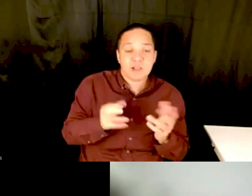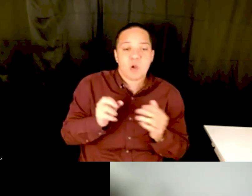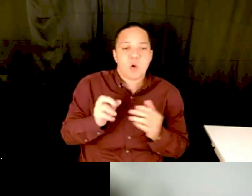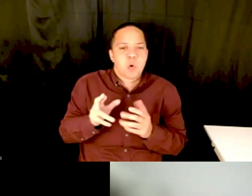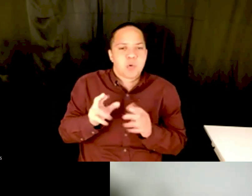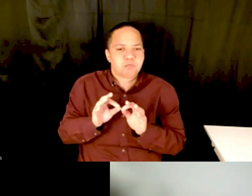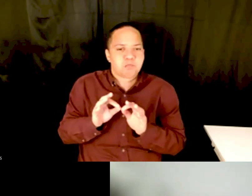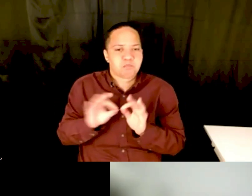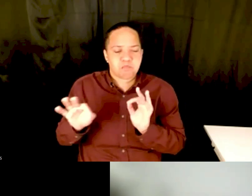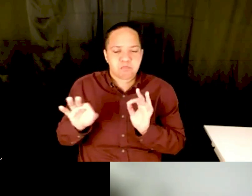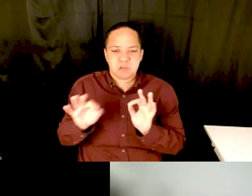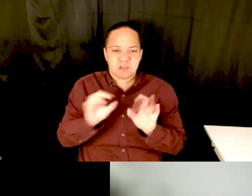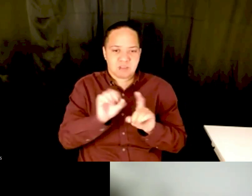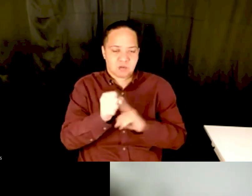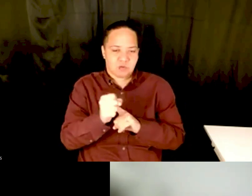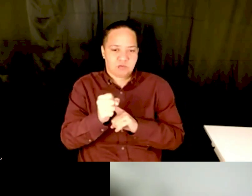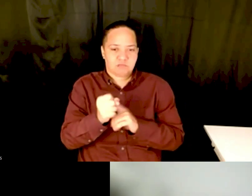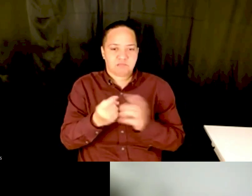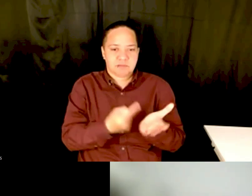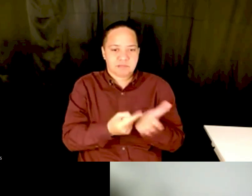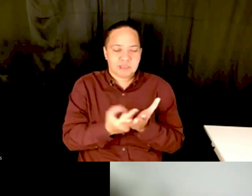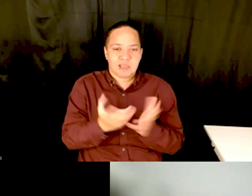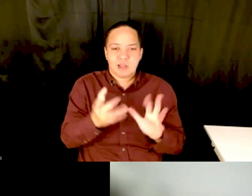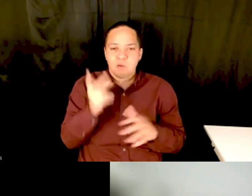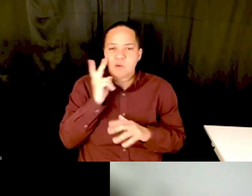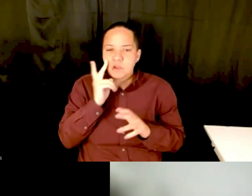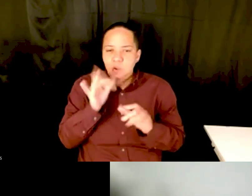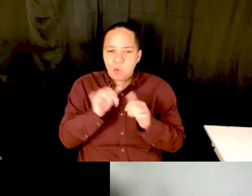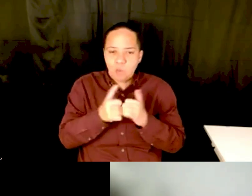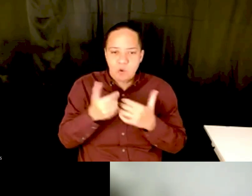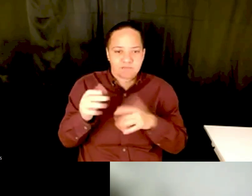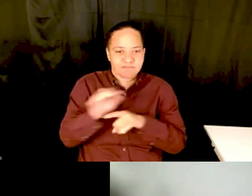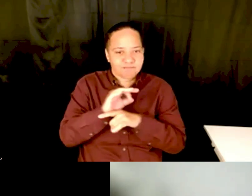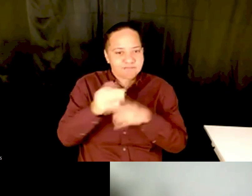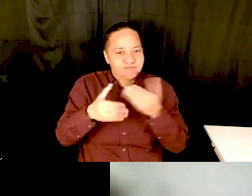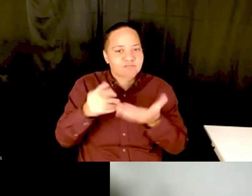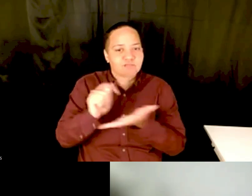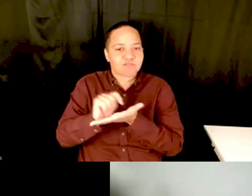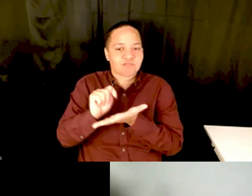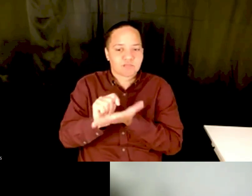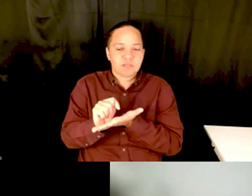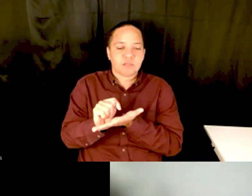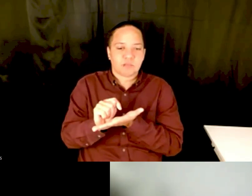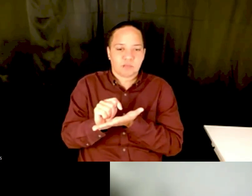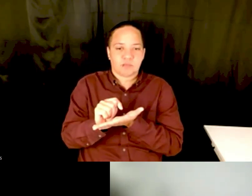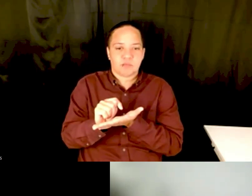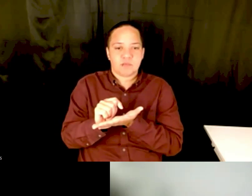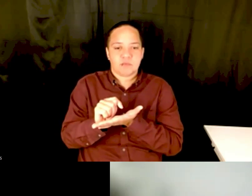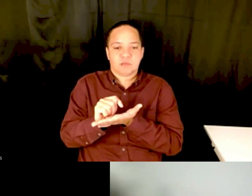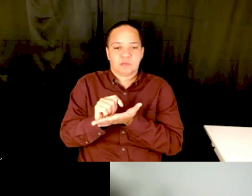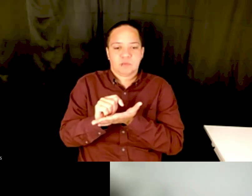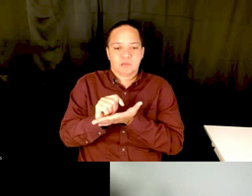hablar de algunas circunstancias donde queremos ver cómo ha ido funcionando un tratamiento y queremos,